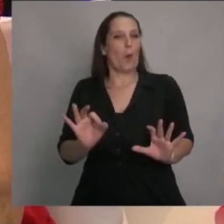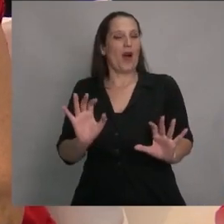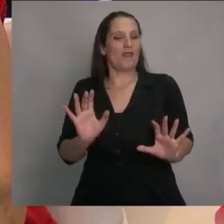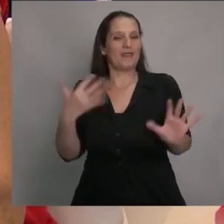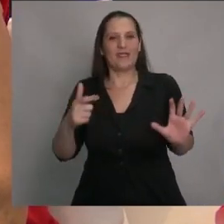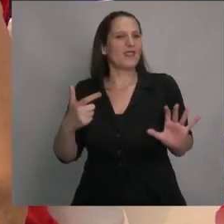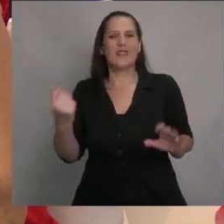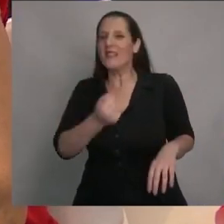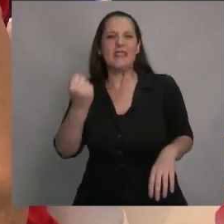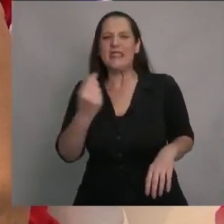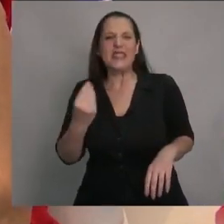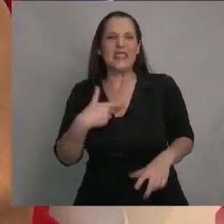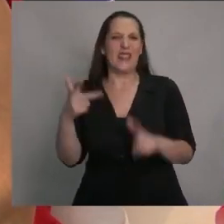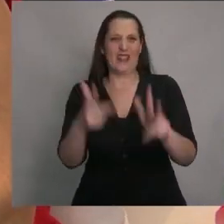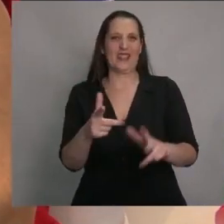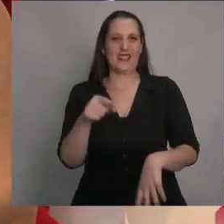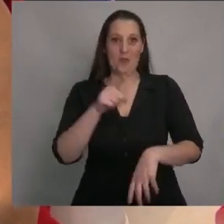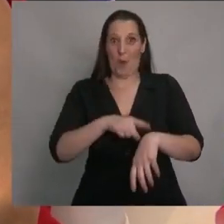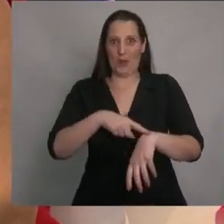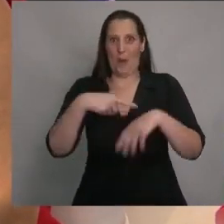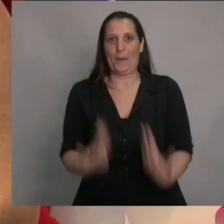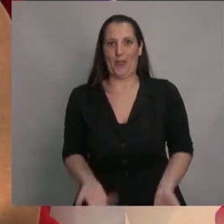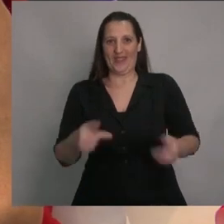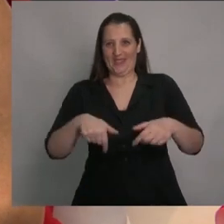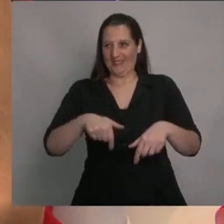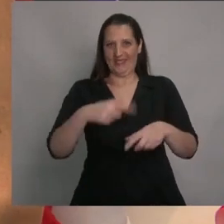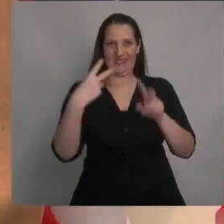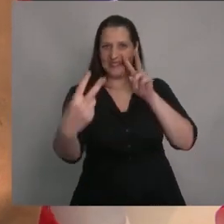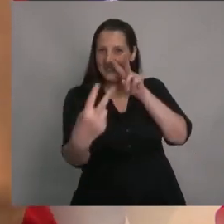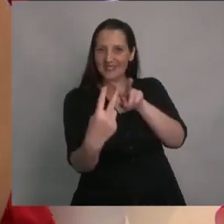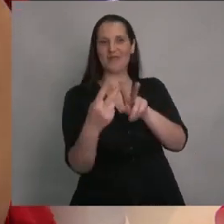que me gustaría mucho aprovechar esta oportunidad y lo haré.